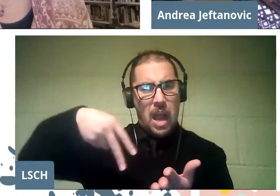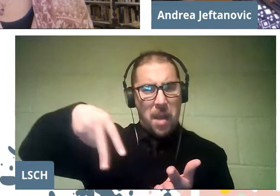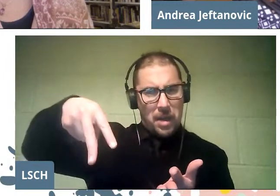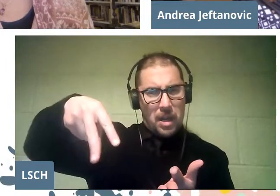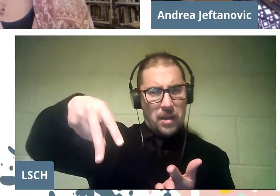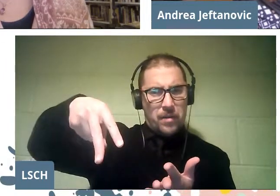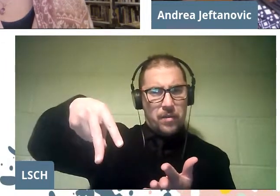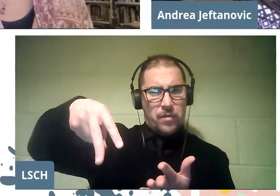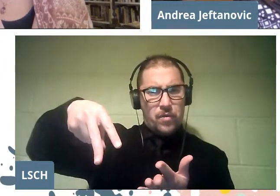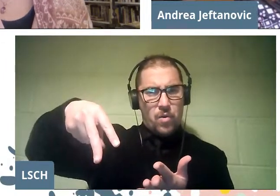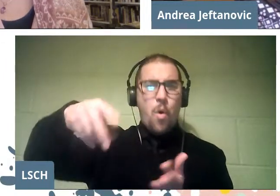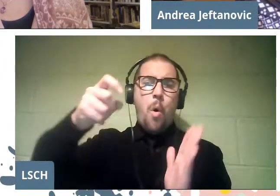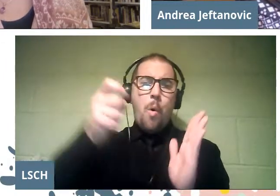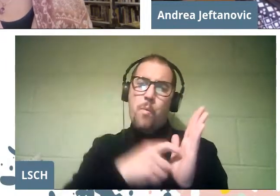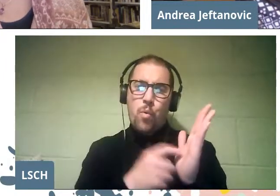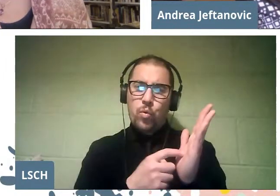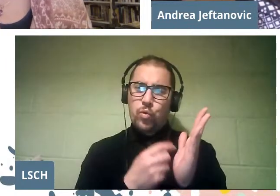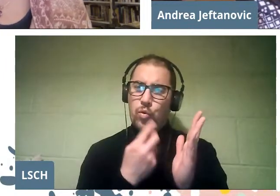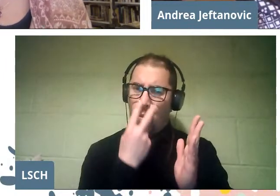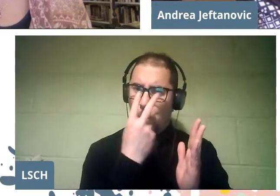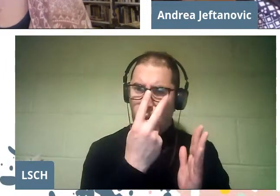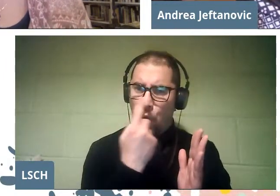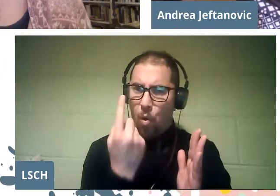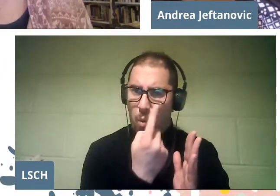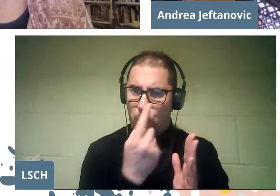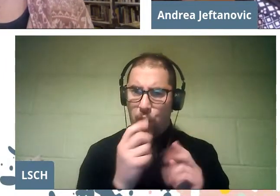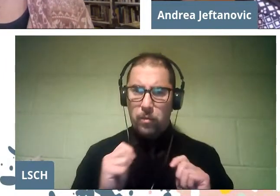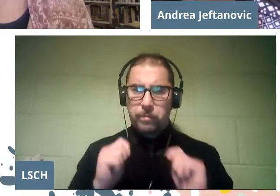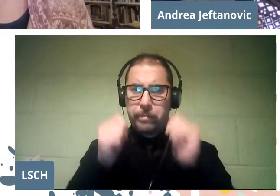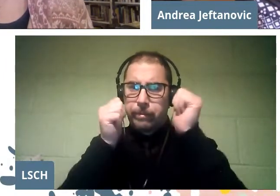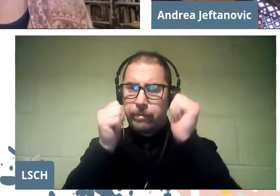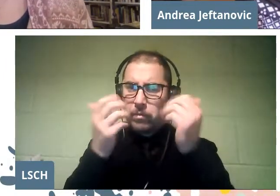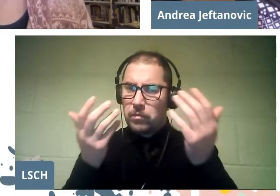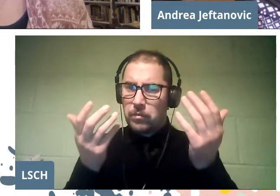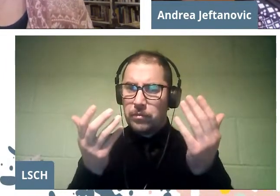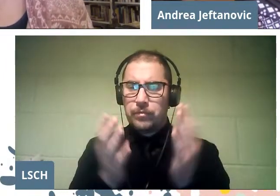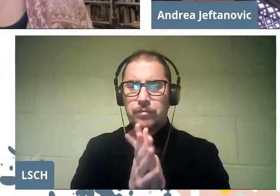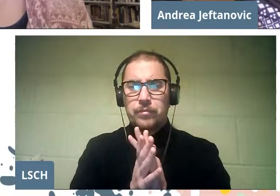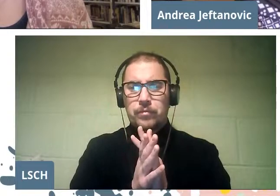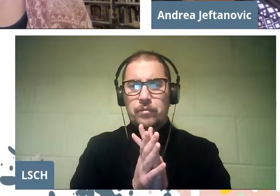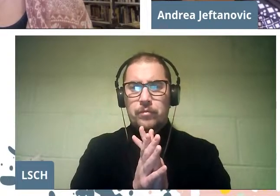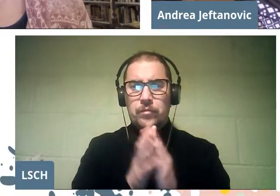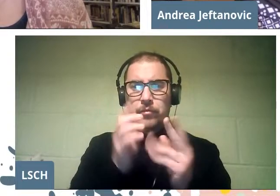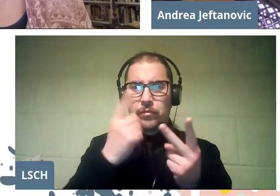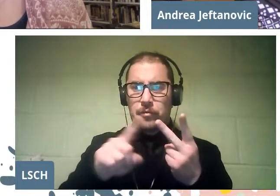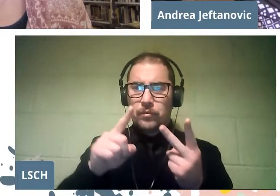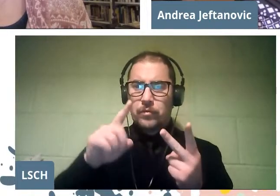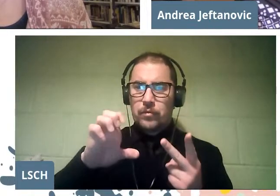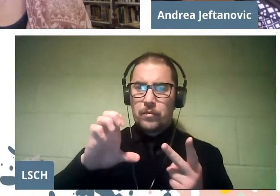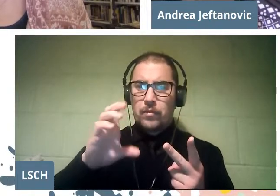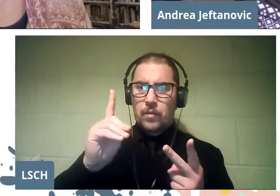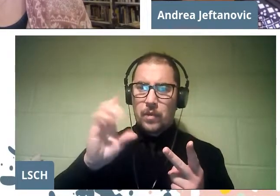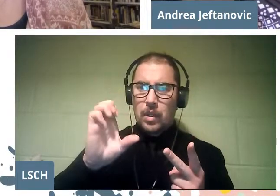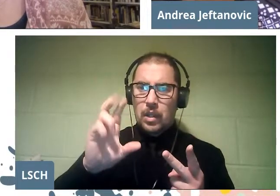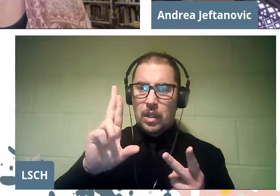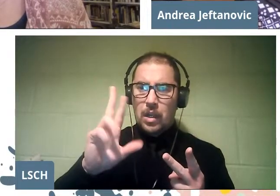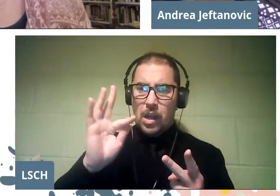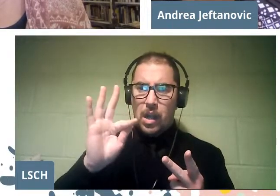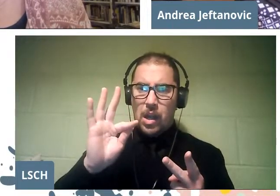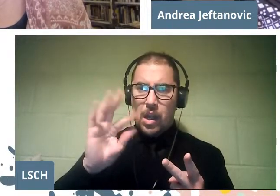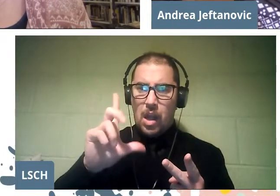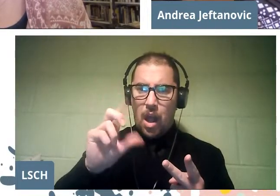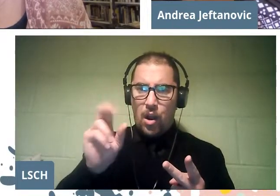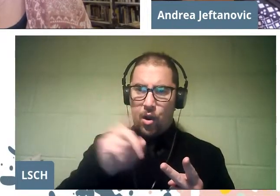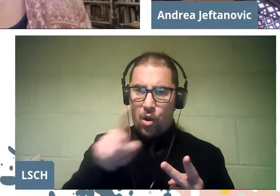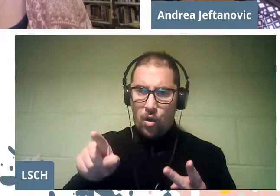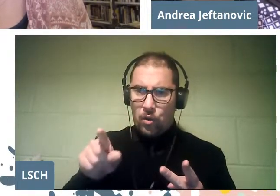permite un punto de vista único y original. Derlox Fines dice, hola Andrea, cuando